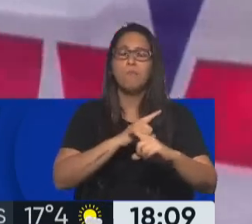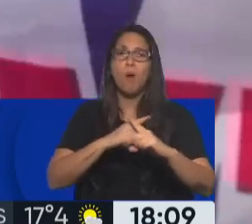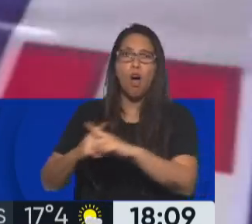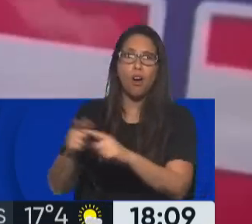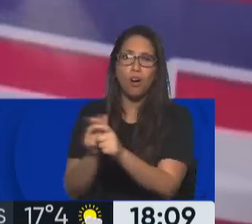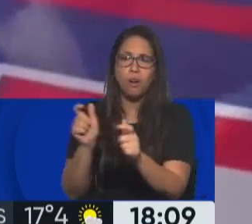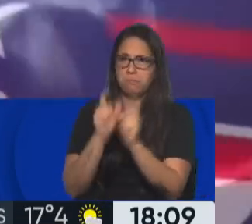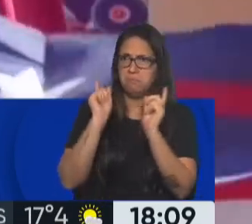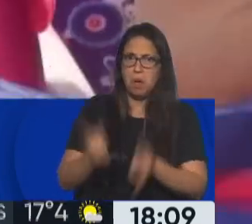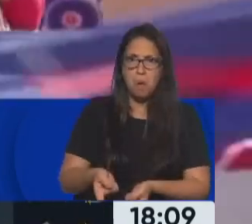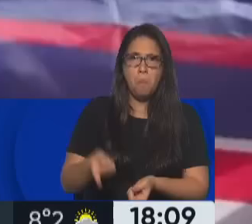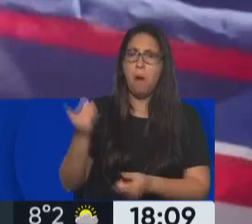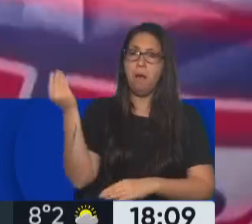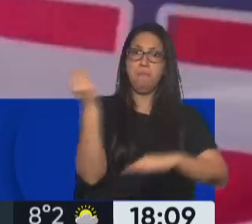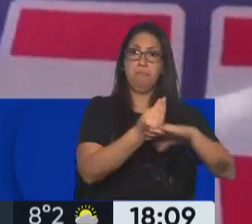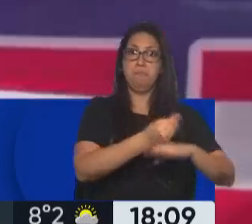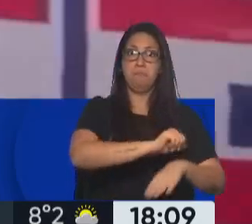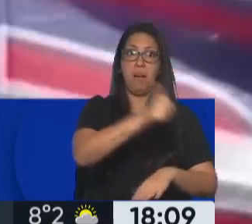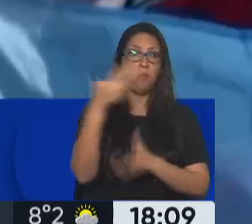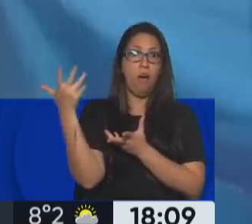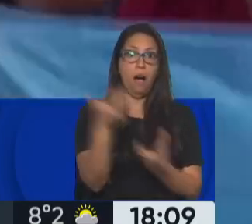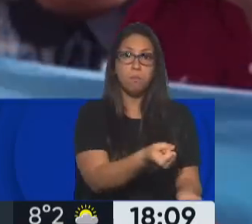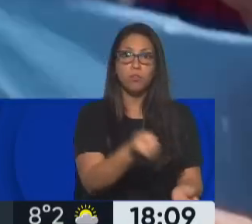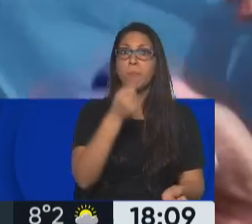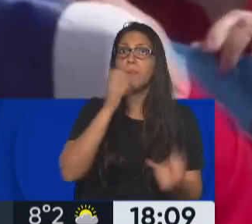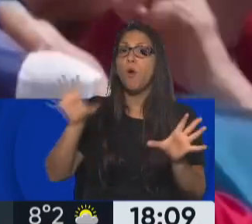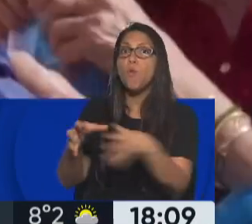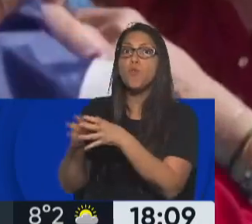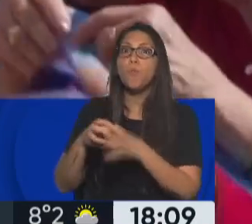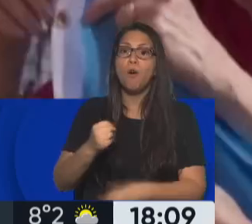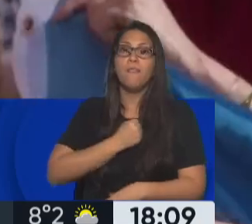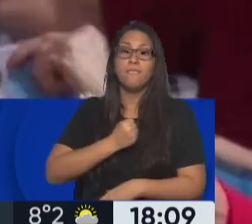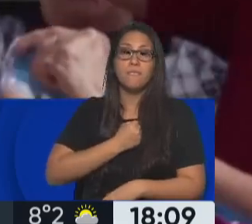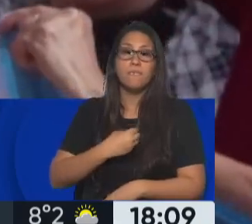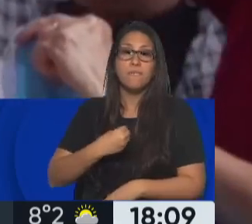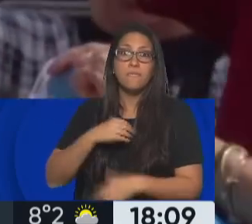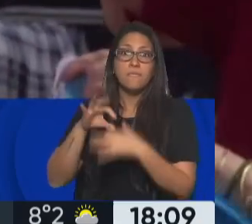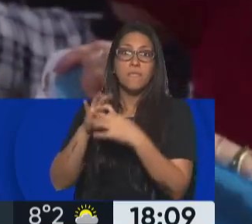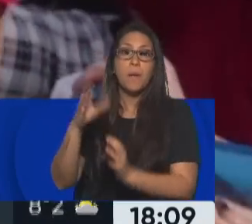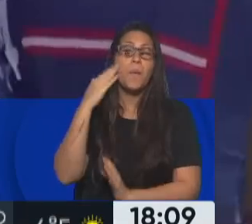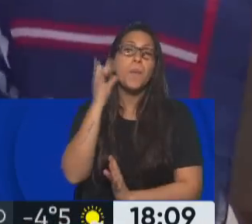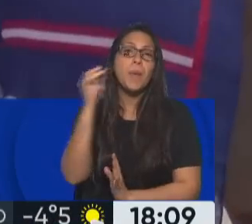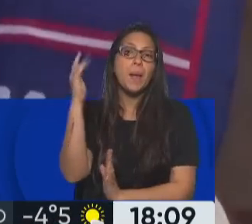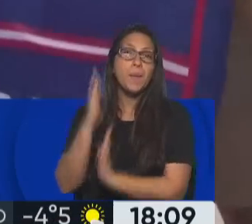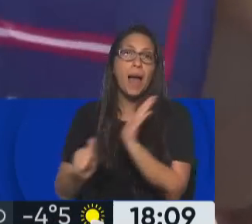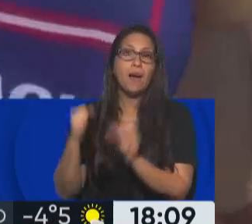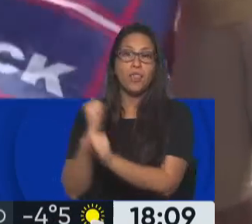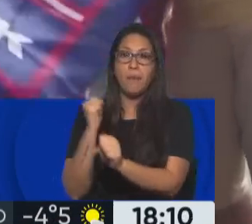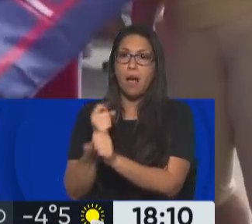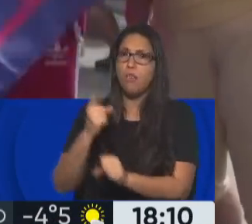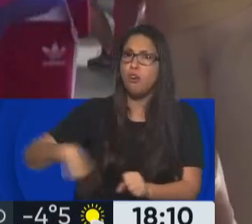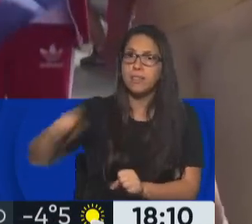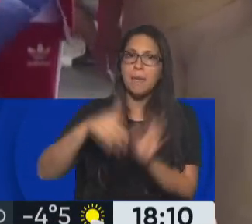Todo eso no evitó que obtuviera el respaldo de sectores cristianos evangélicos, de votantes blancos de clase trabajadora, donde se concentra